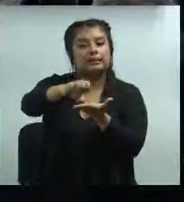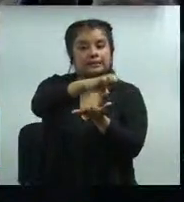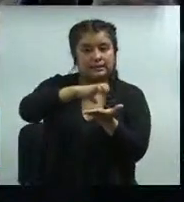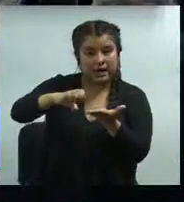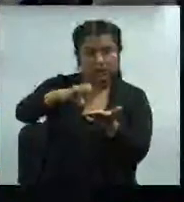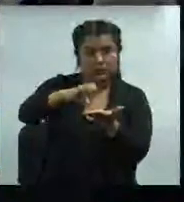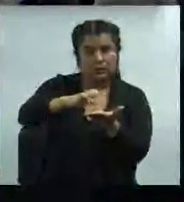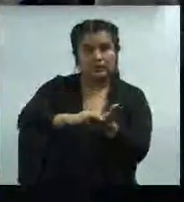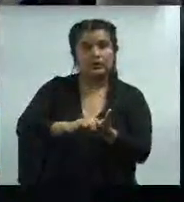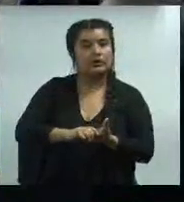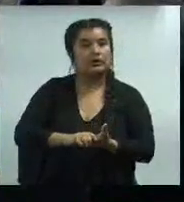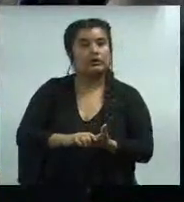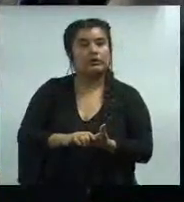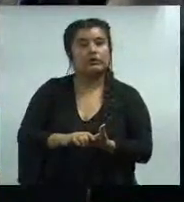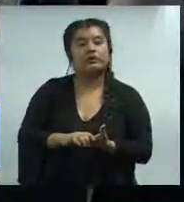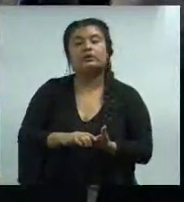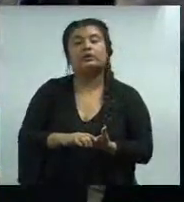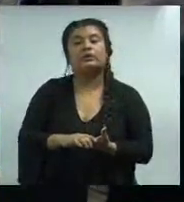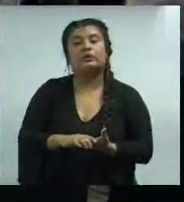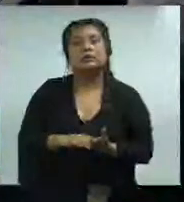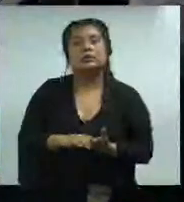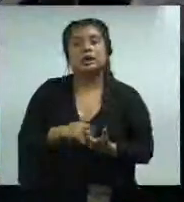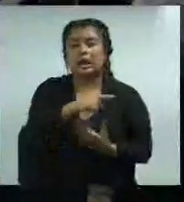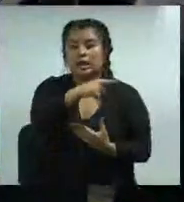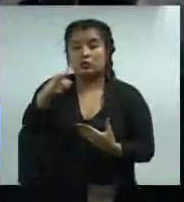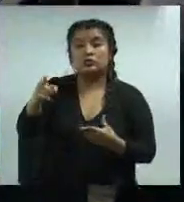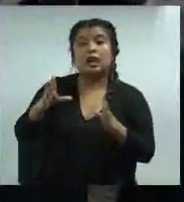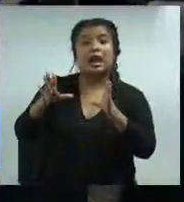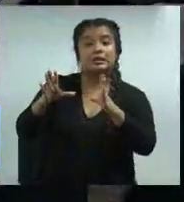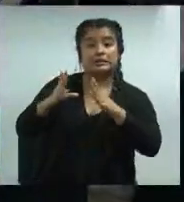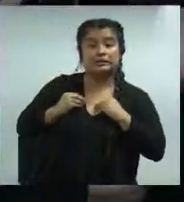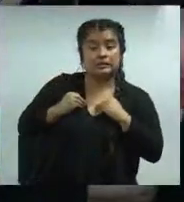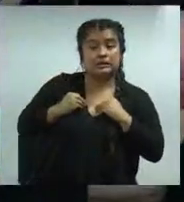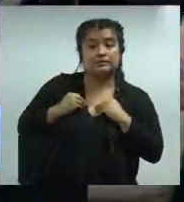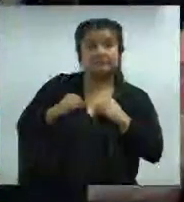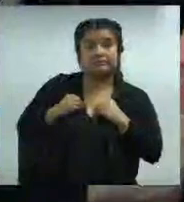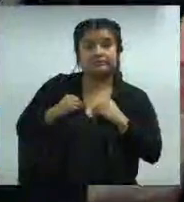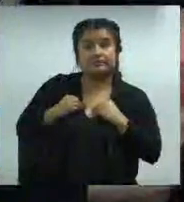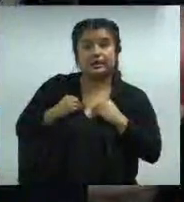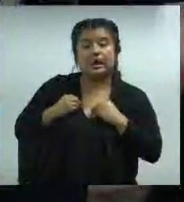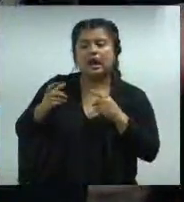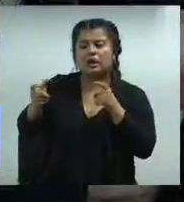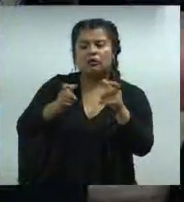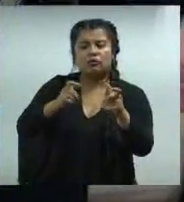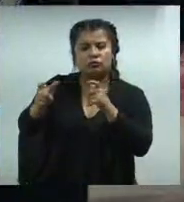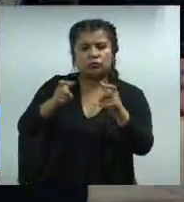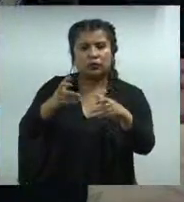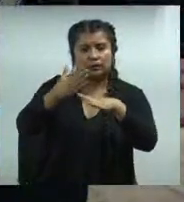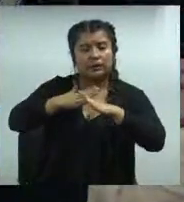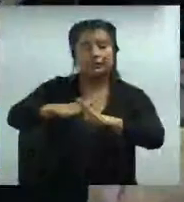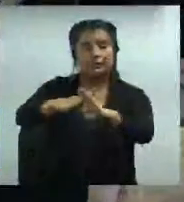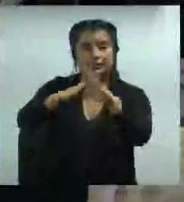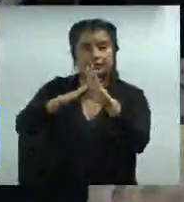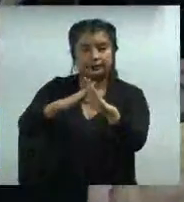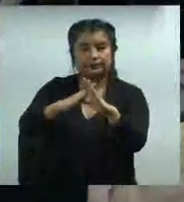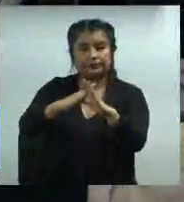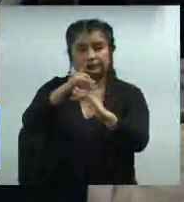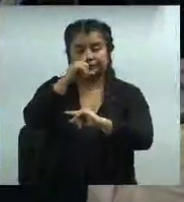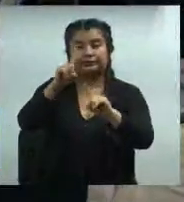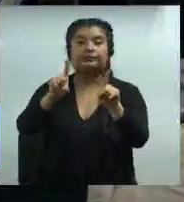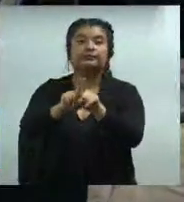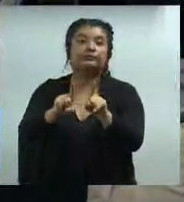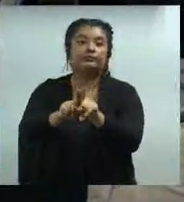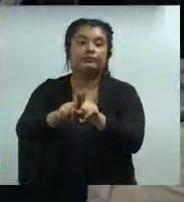organismo ejecutivo en este caso, asuma el liderazgo del control y prevención y